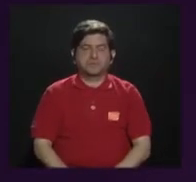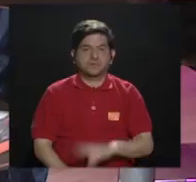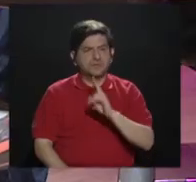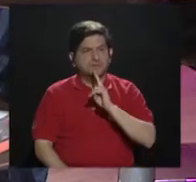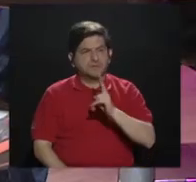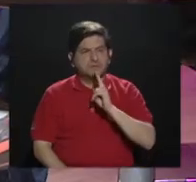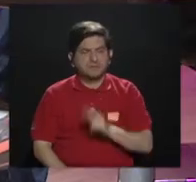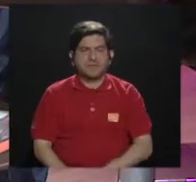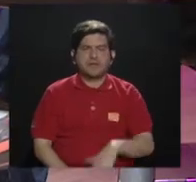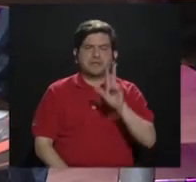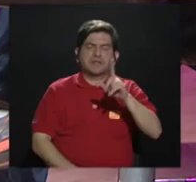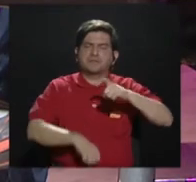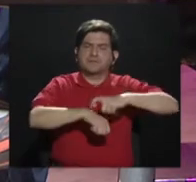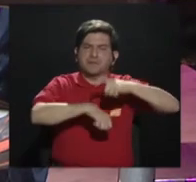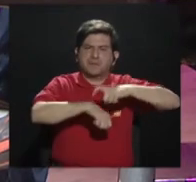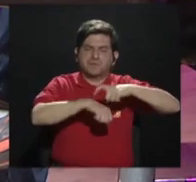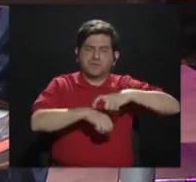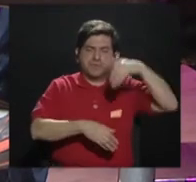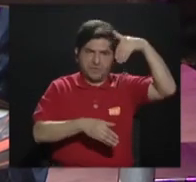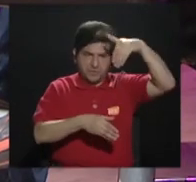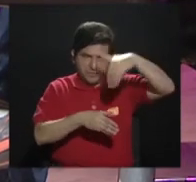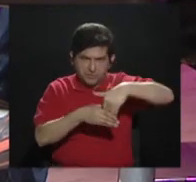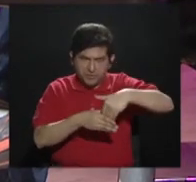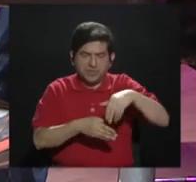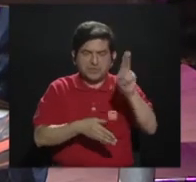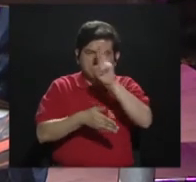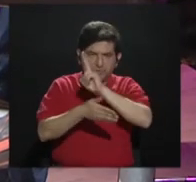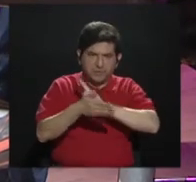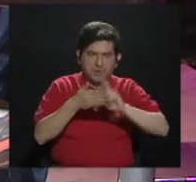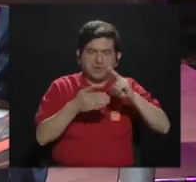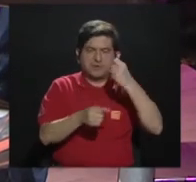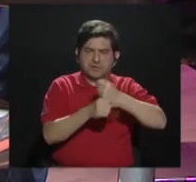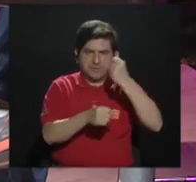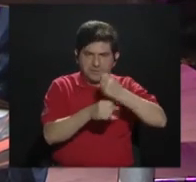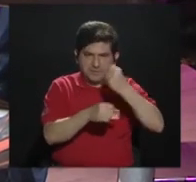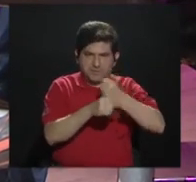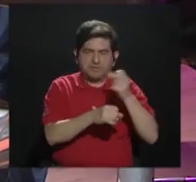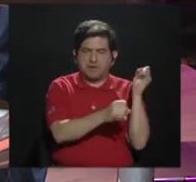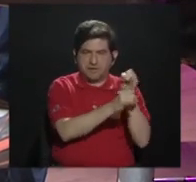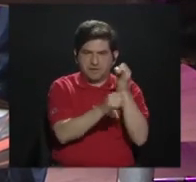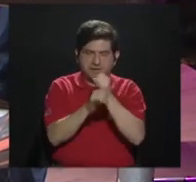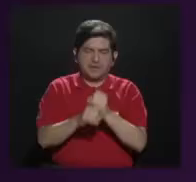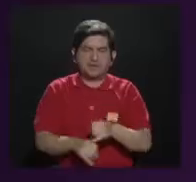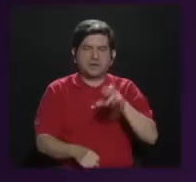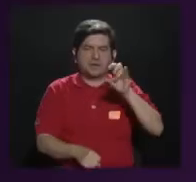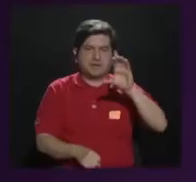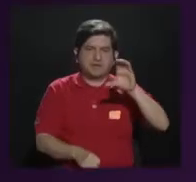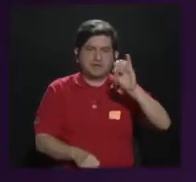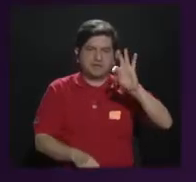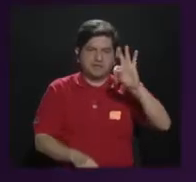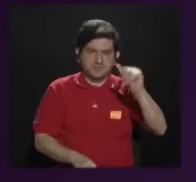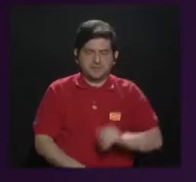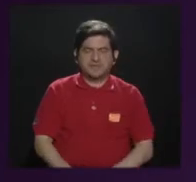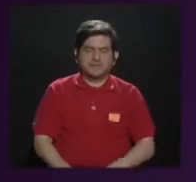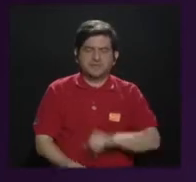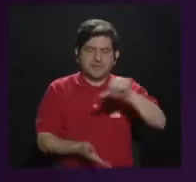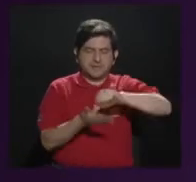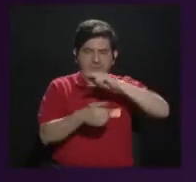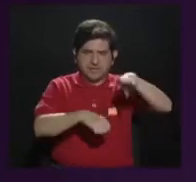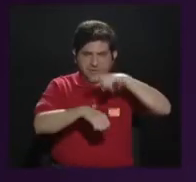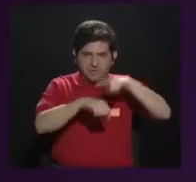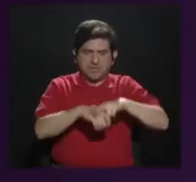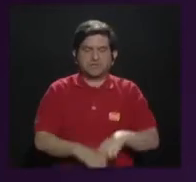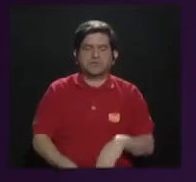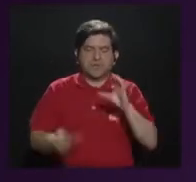fueron como 3 instancias dentro de la Universidad de Costa Rica que trabajaron, que es, bueno, el CITA, el Centro Nacional en Ciencia y Tecnología, con el desarrollo de